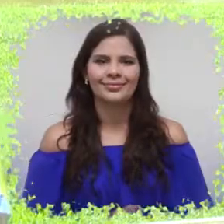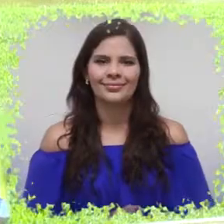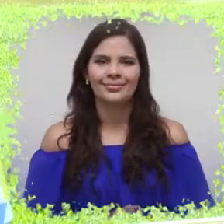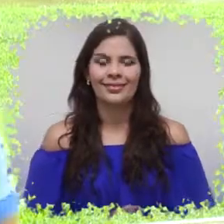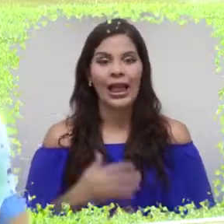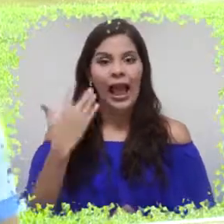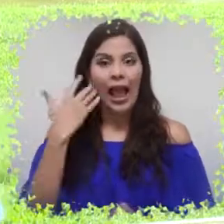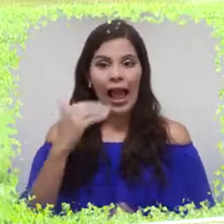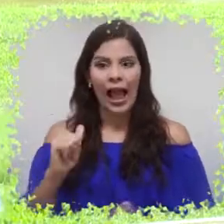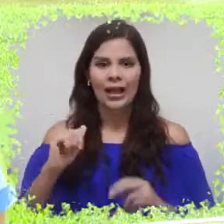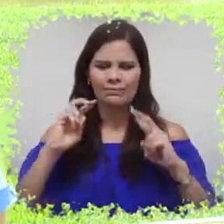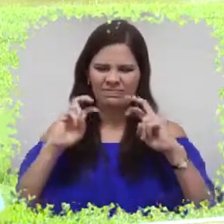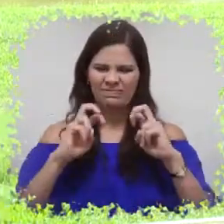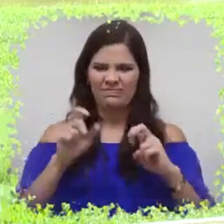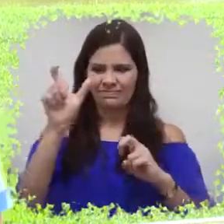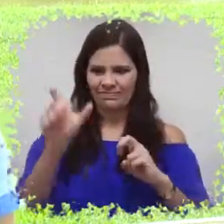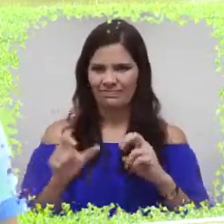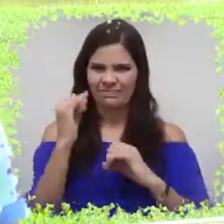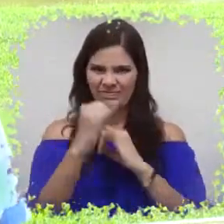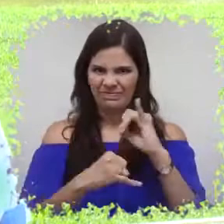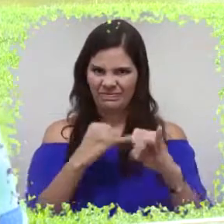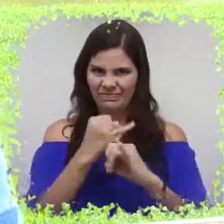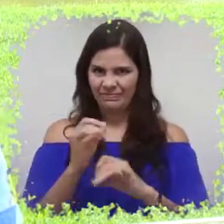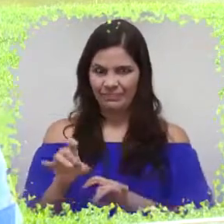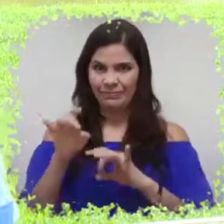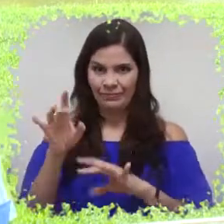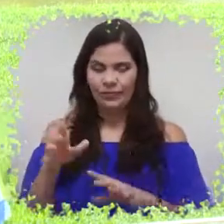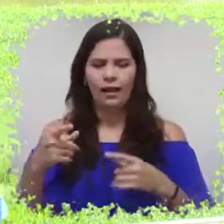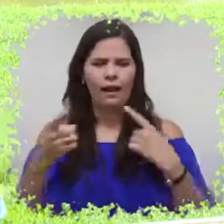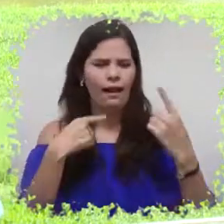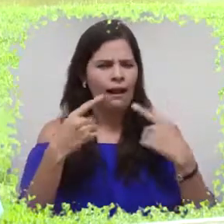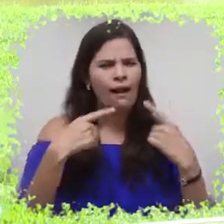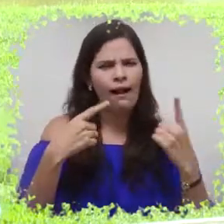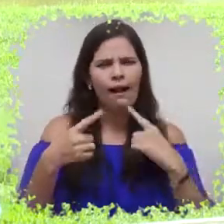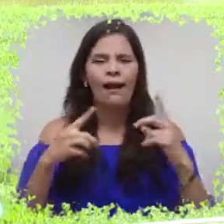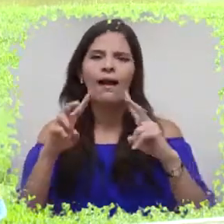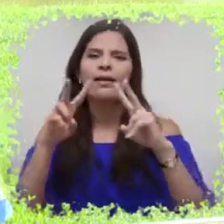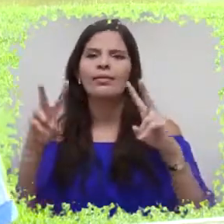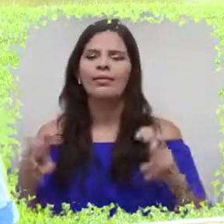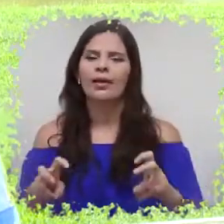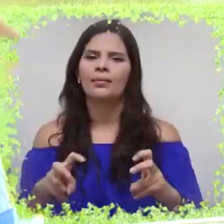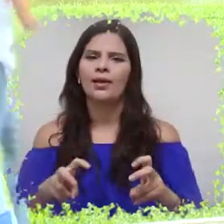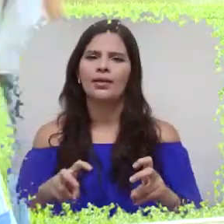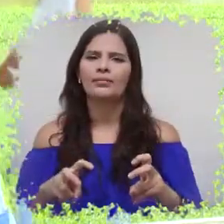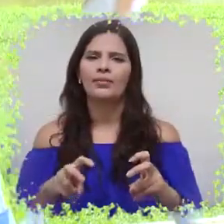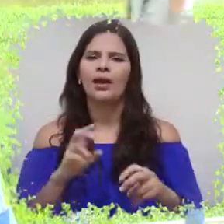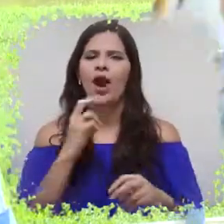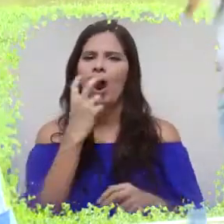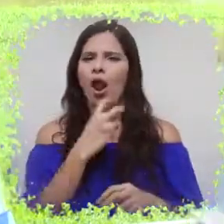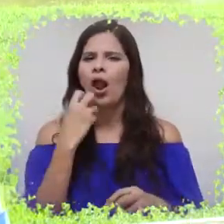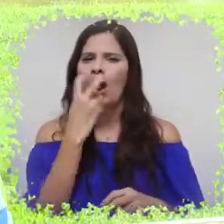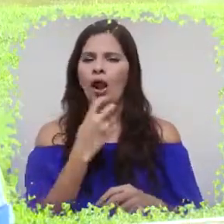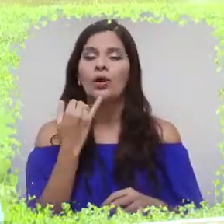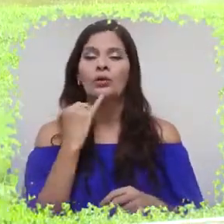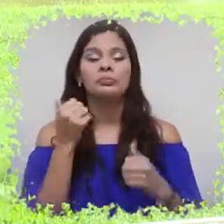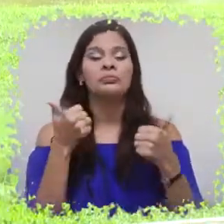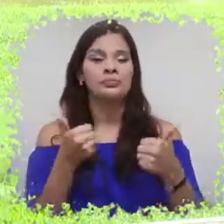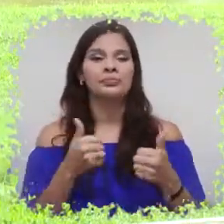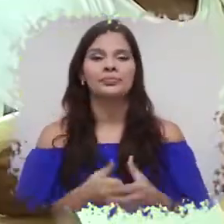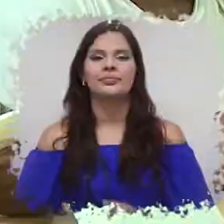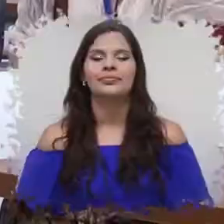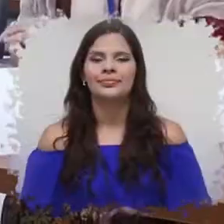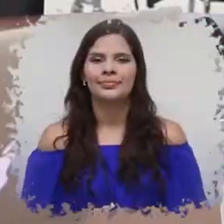Con la presencia de una investigadora internacional, se llevó a cabo una jornada de discusión sobre la revitalización del bilingüismo